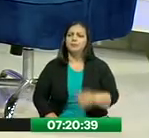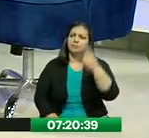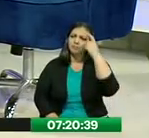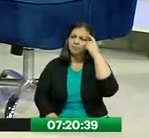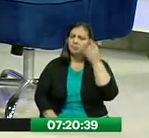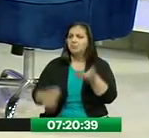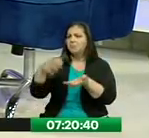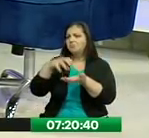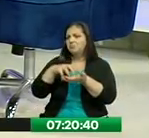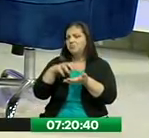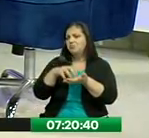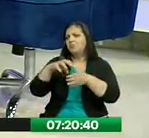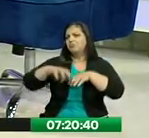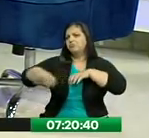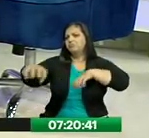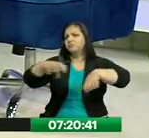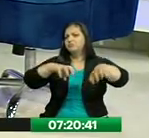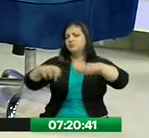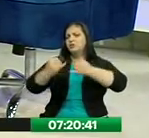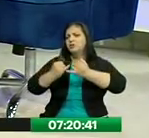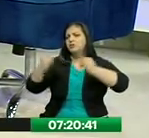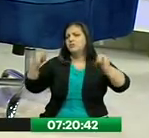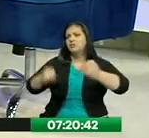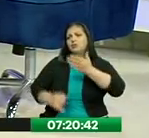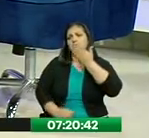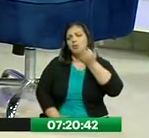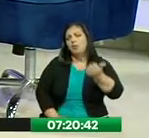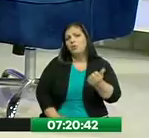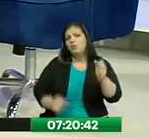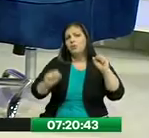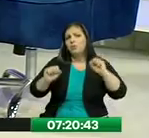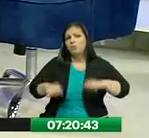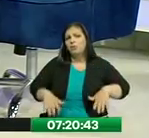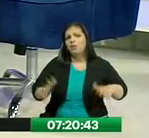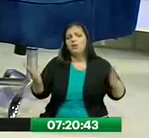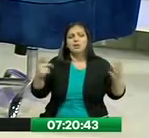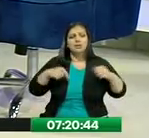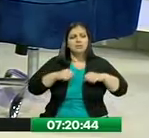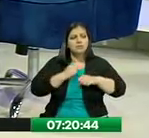la riqueza del Ecuador. Hay otras abandonadas, como las del Oriente, incluso donde